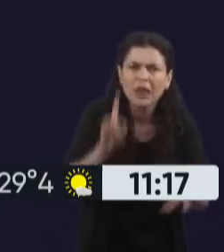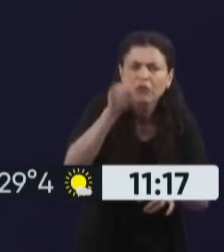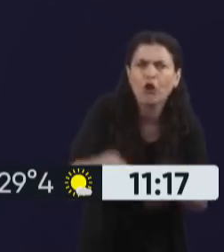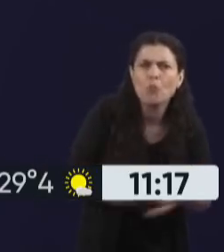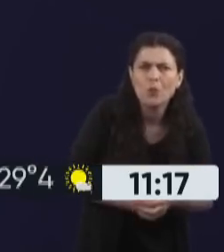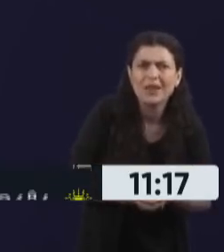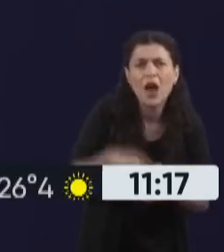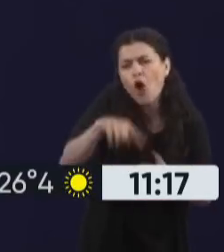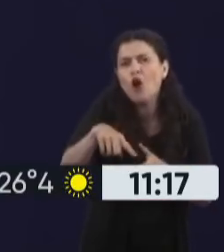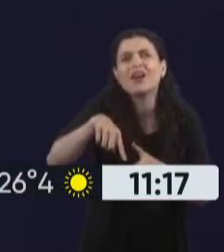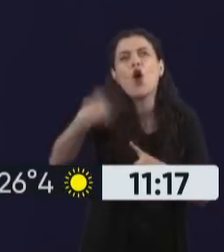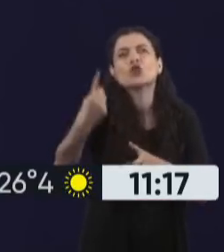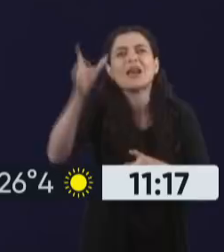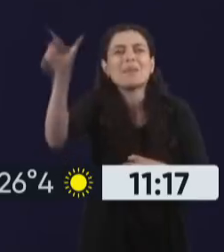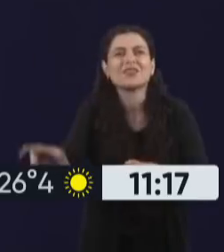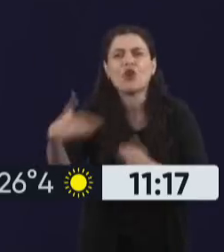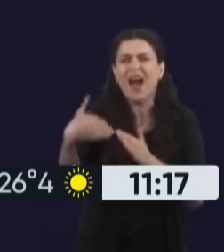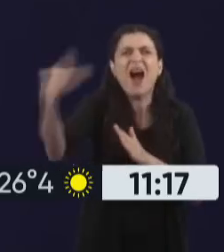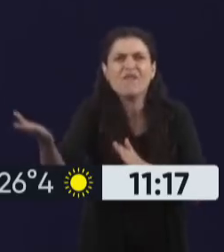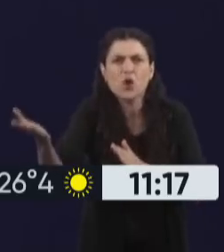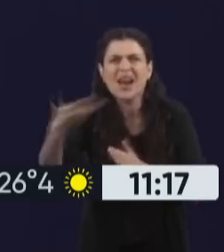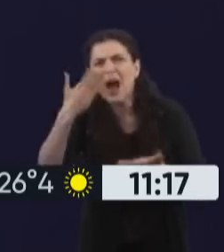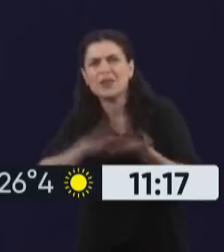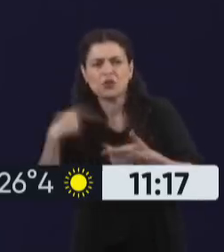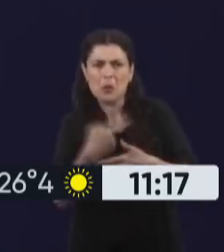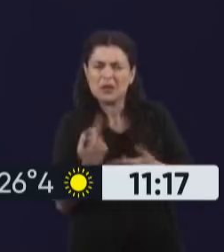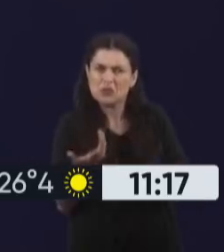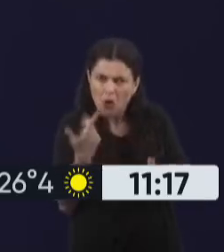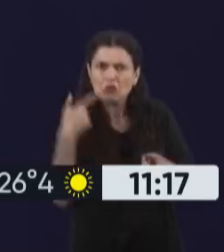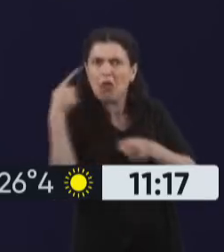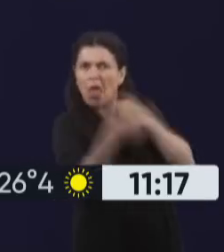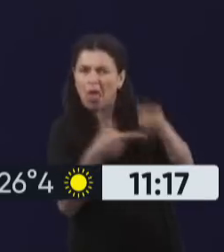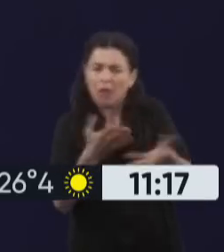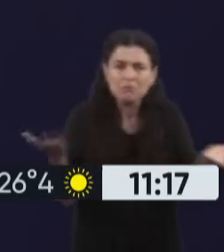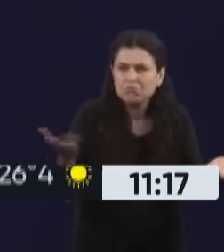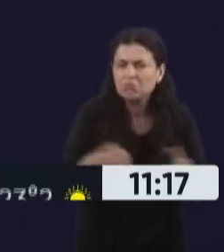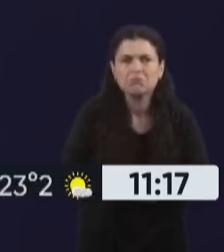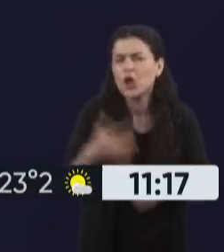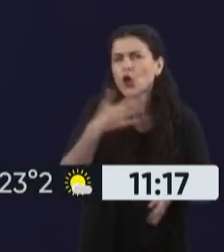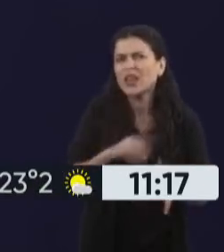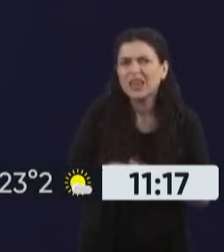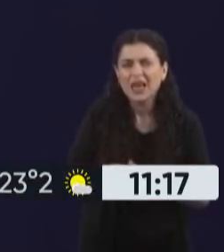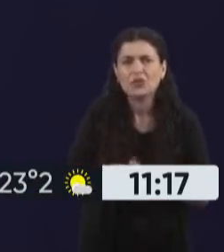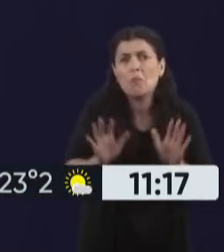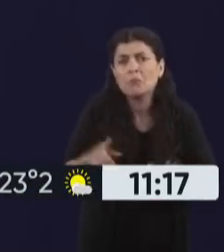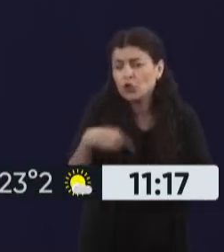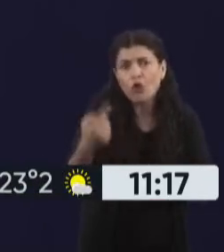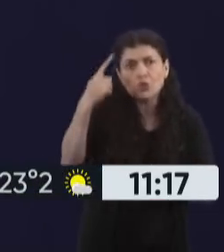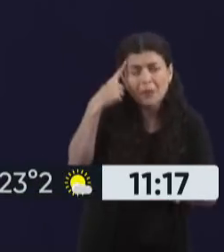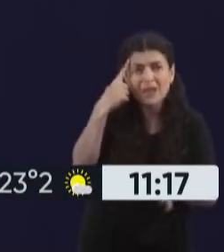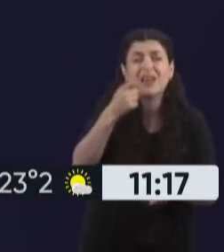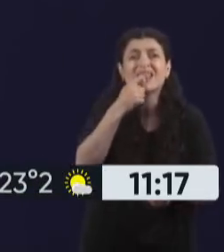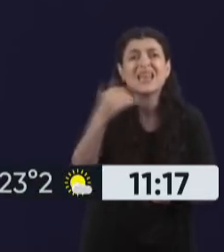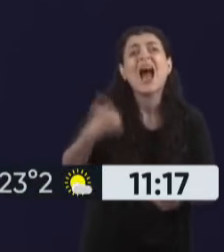cuestionamiento por parte de terceros. No vemos que haya posibilidad de que genuinamente o desde el sentido común se cuestione